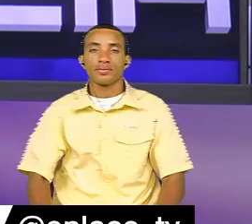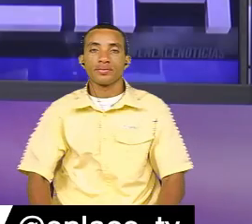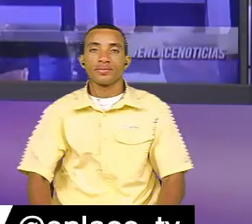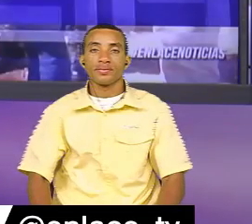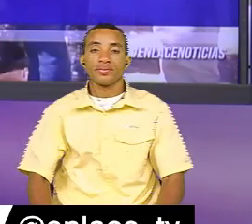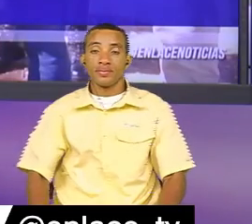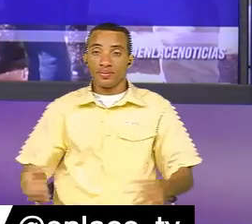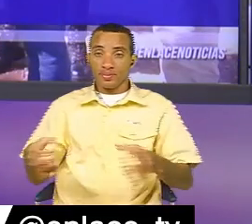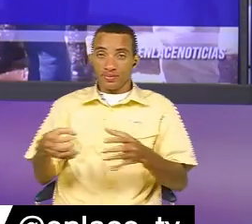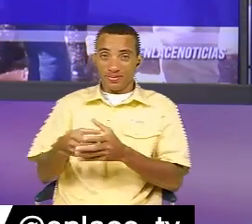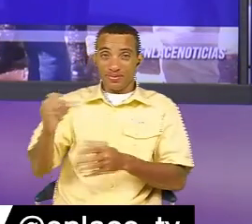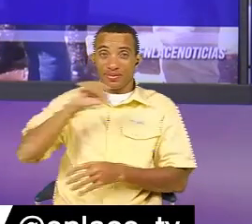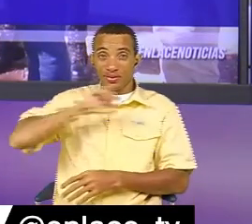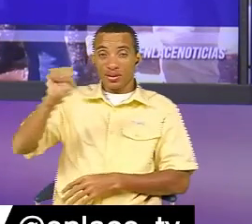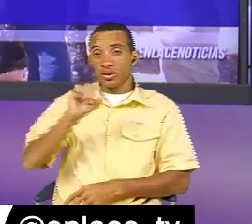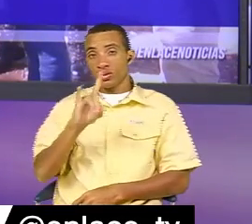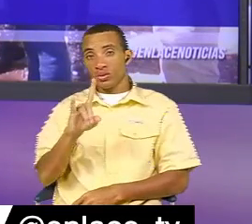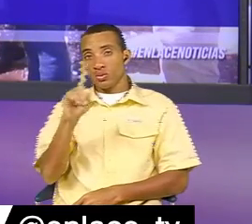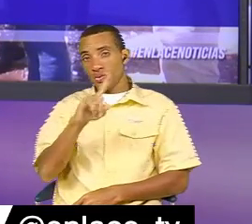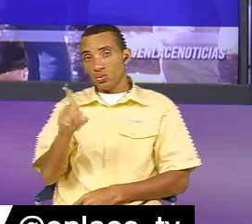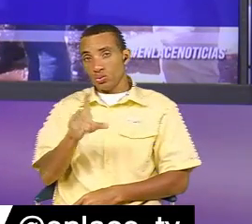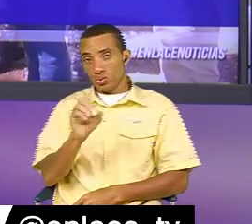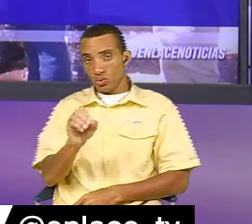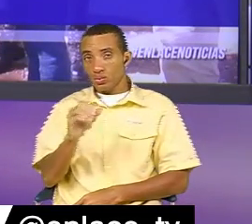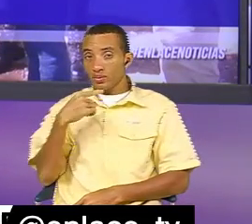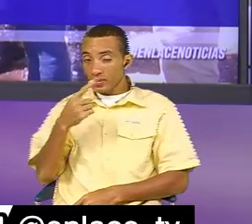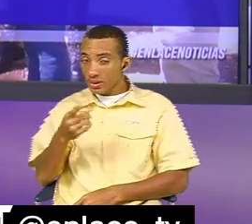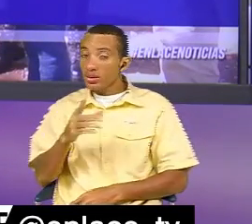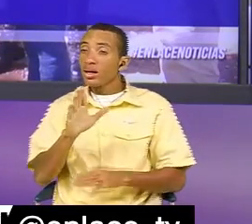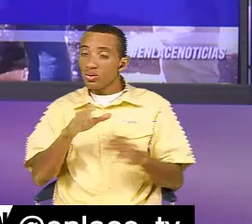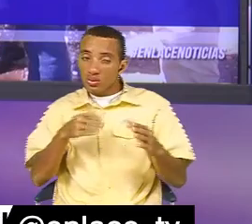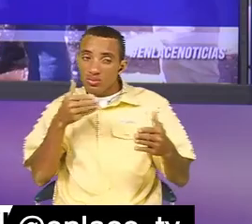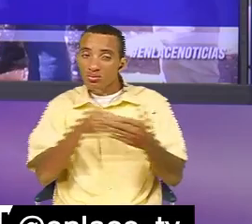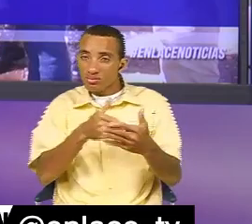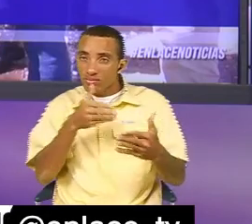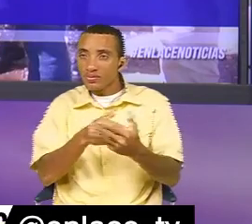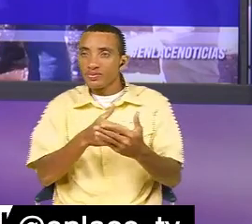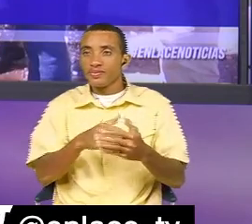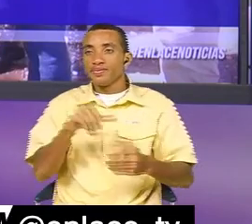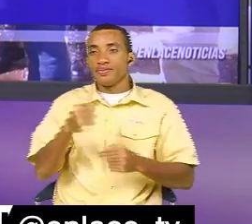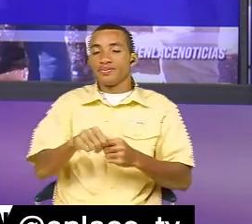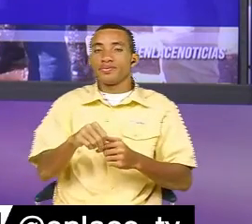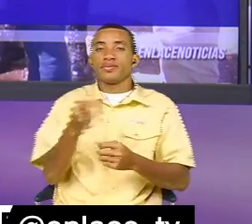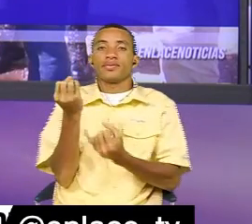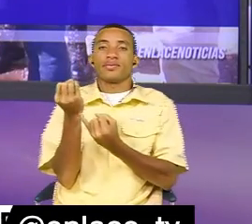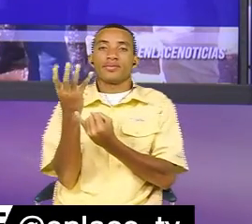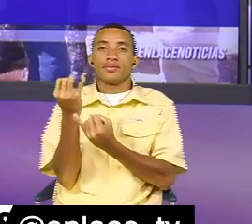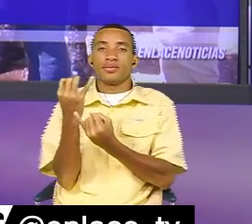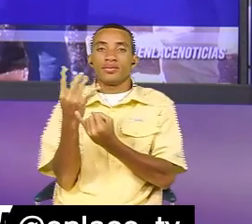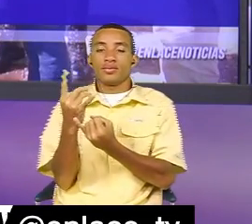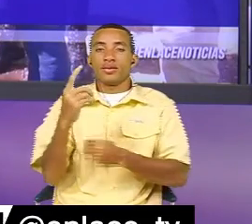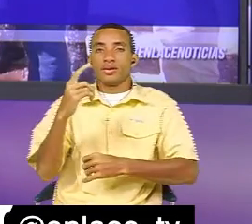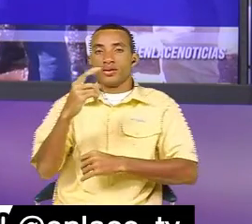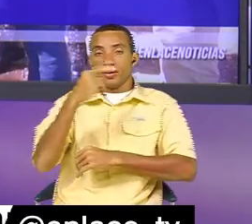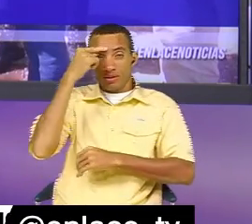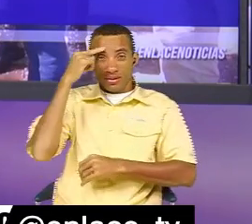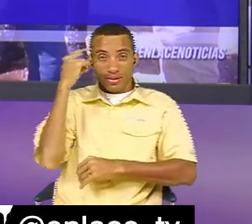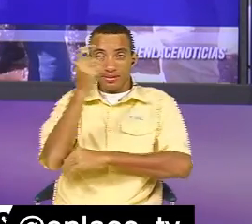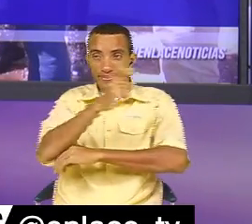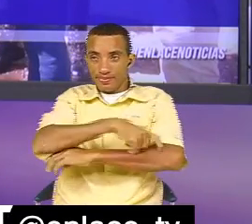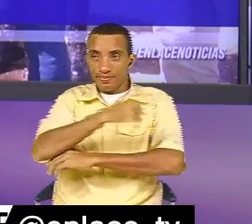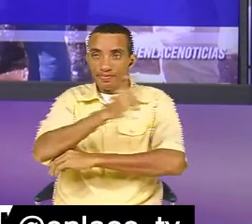USO denuncia el caso de una intimidación en contra de un trabajador al servicio de la industria del petróleo en la región. La víctima, que prefiere reserva de su identidad,